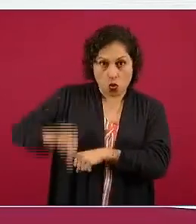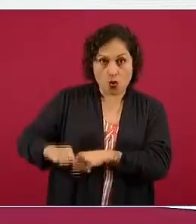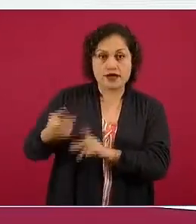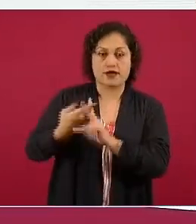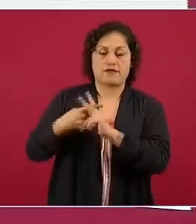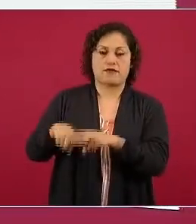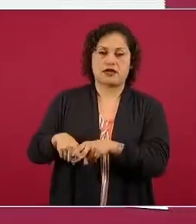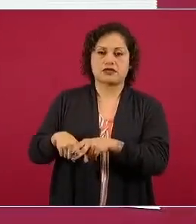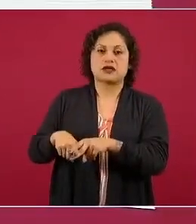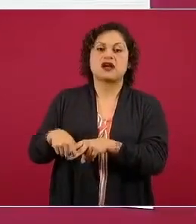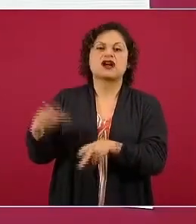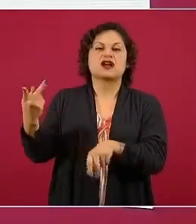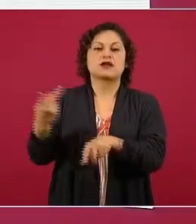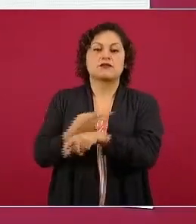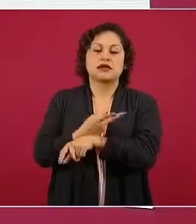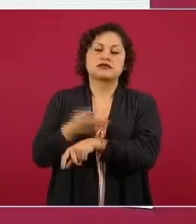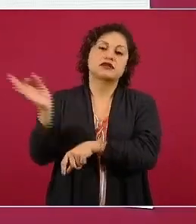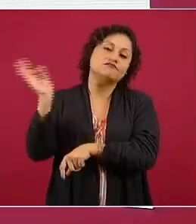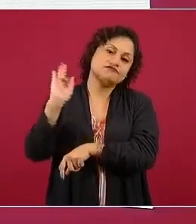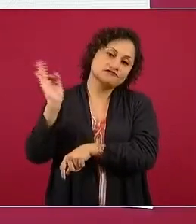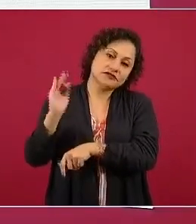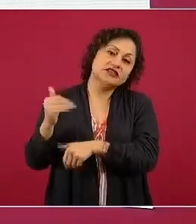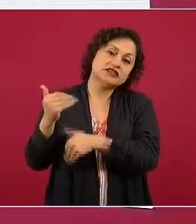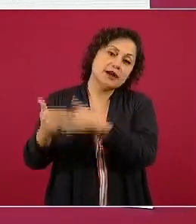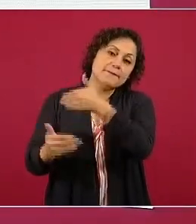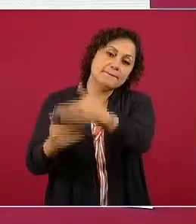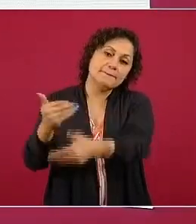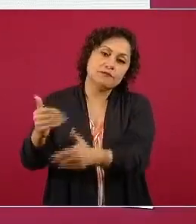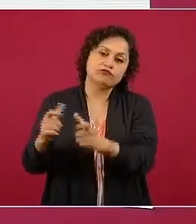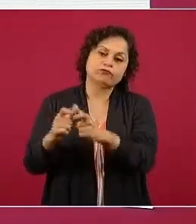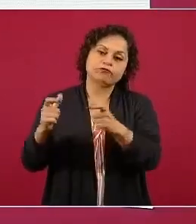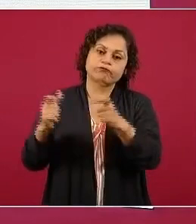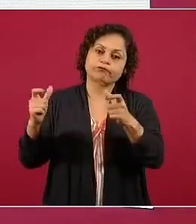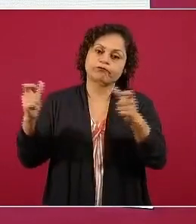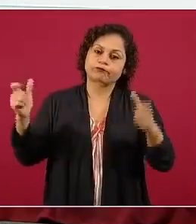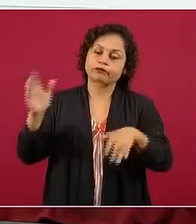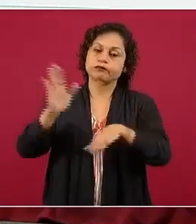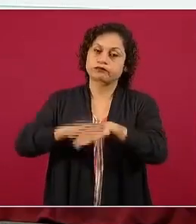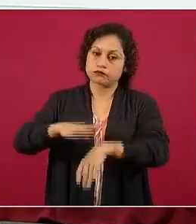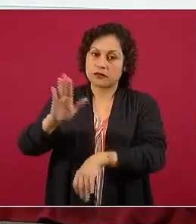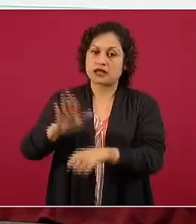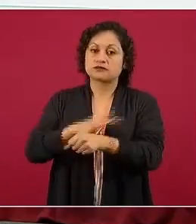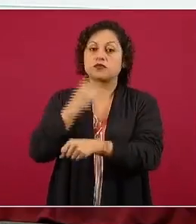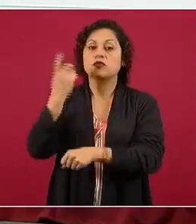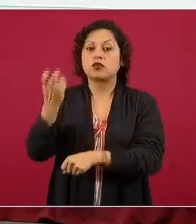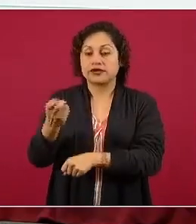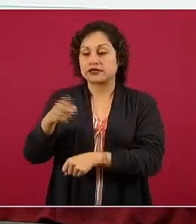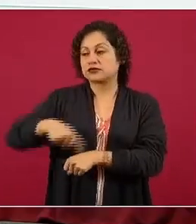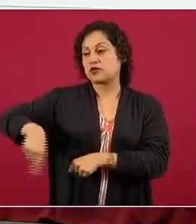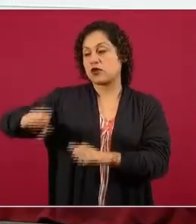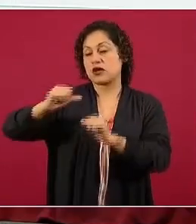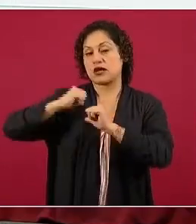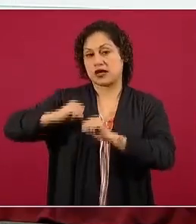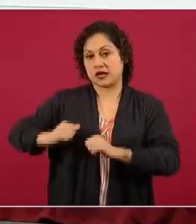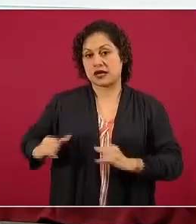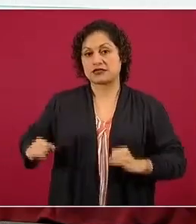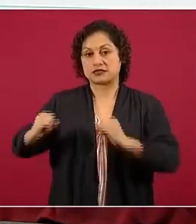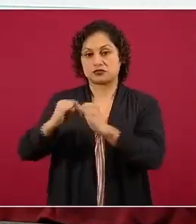que hay posibilidad de que esto pueda seguir subiendo, y por eso en atención con tanto las autoridades como